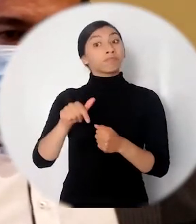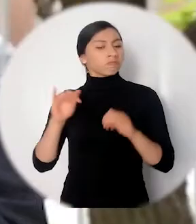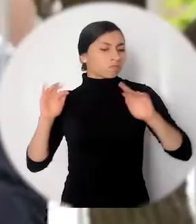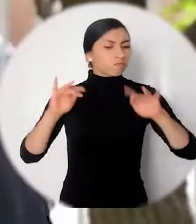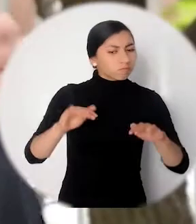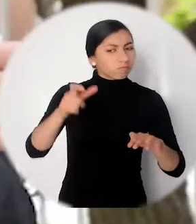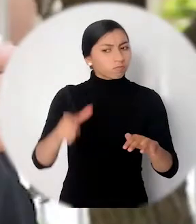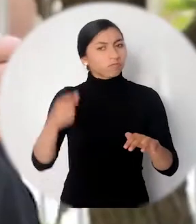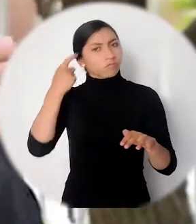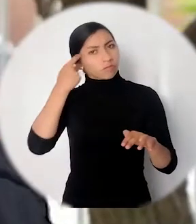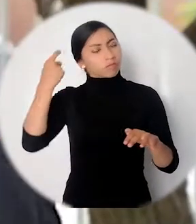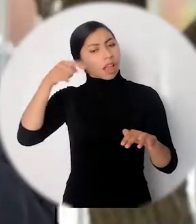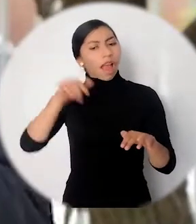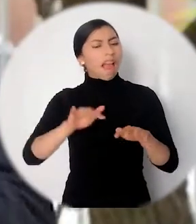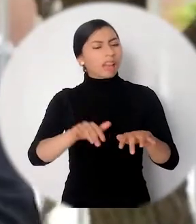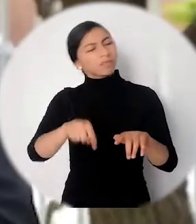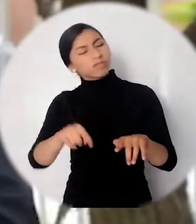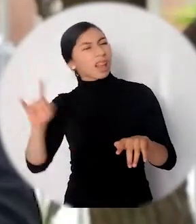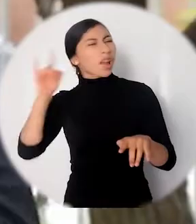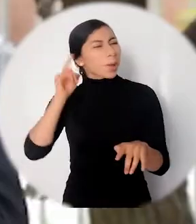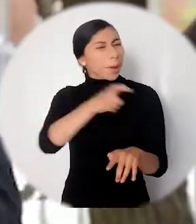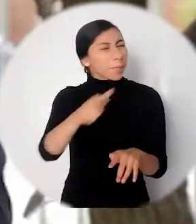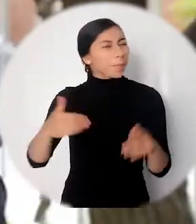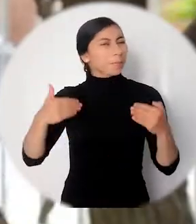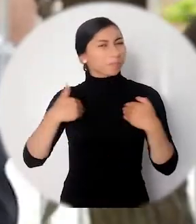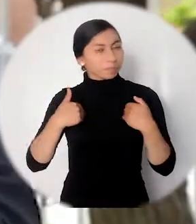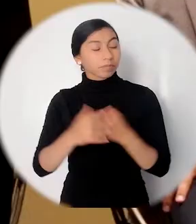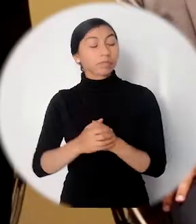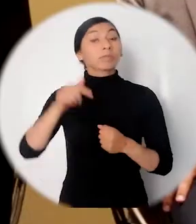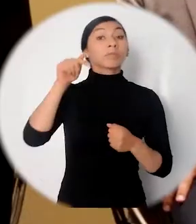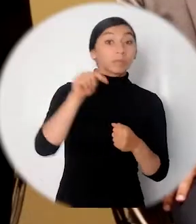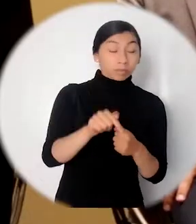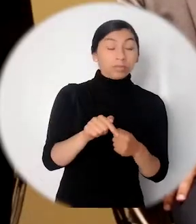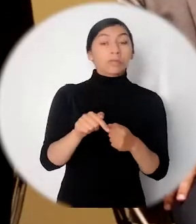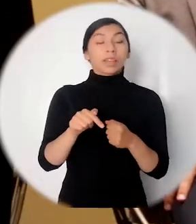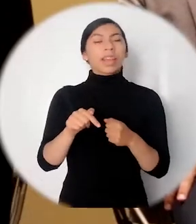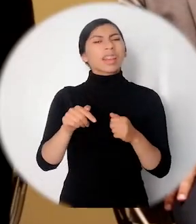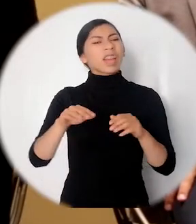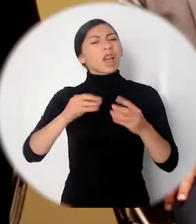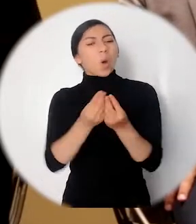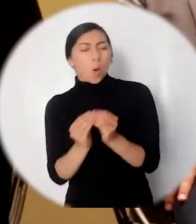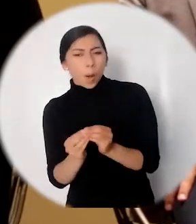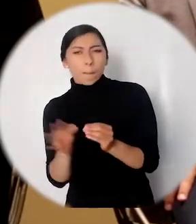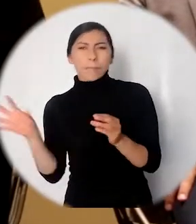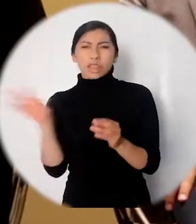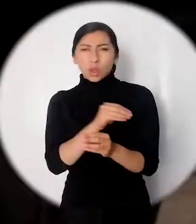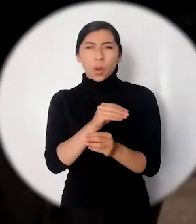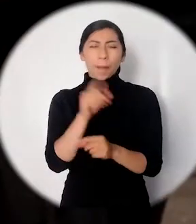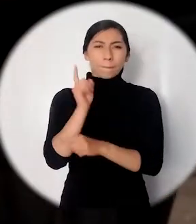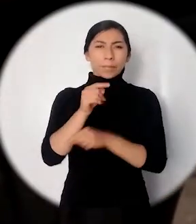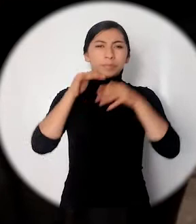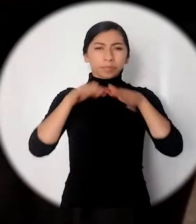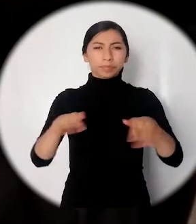estos espacios para escuchar a las víctimas, para construir con ellos esa política pública de atención a víctimas en el territorio. El director se refirió a los